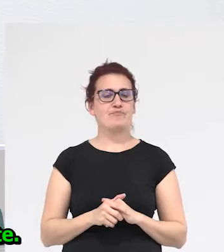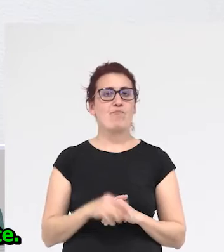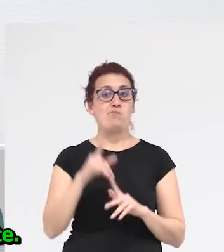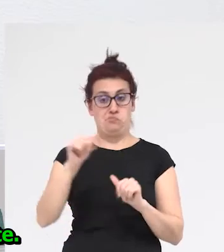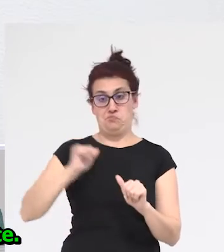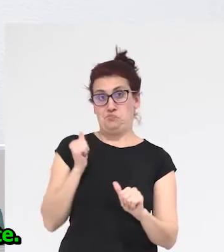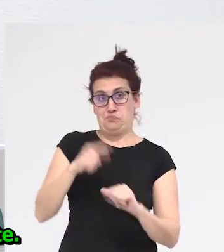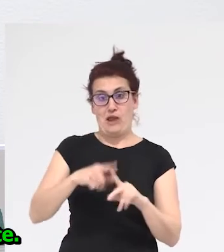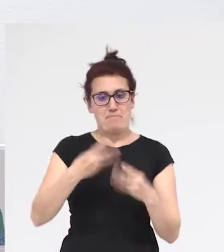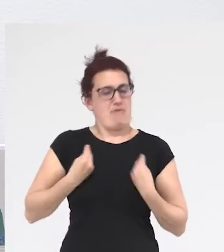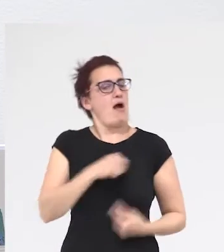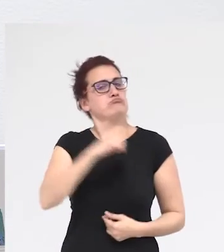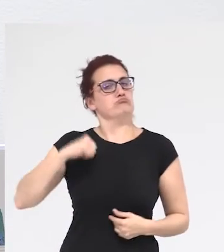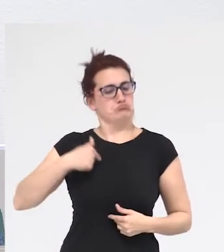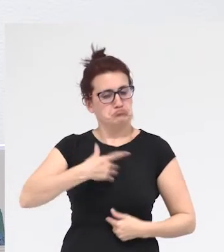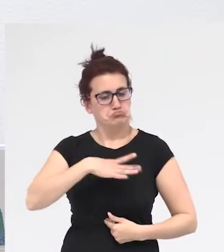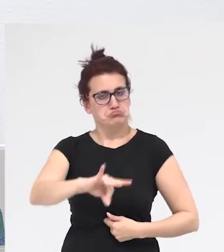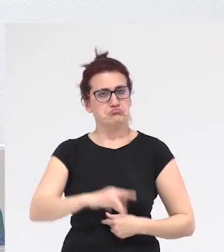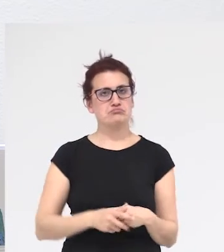posibilitando vida independiente, ¿no?